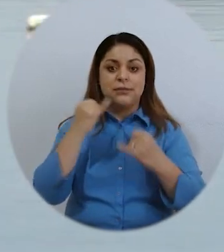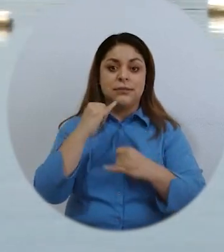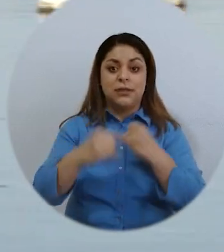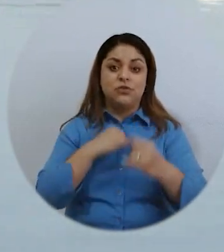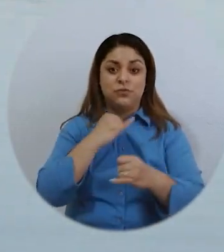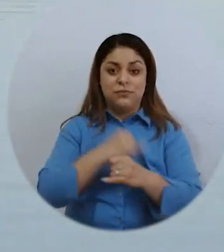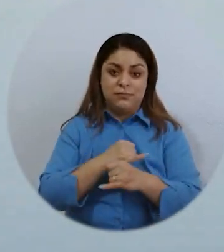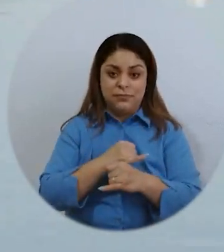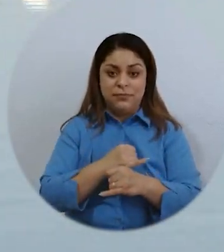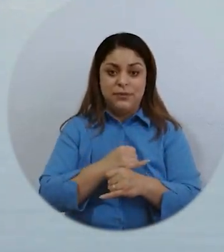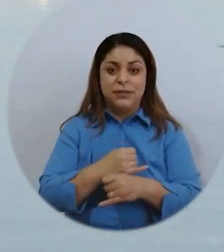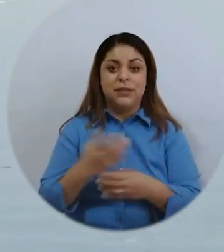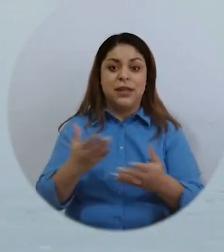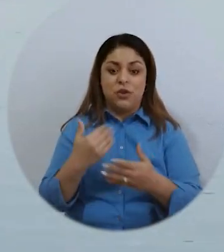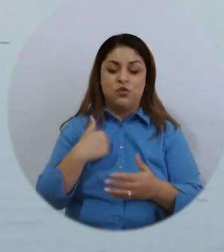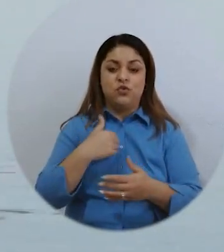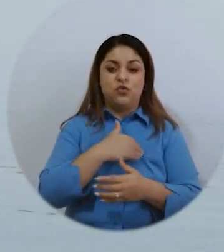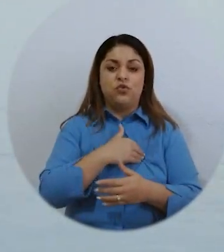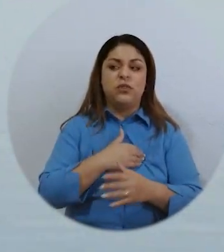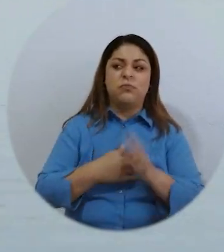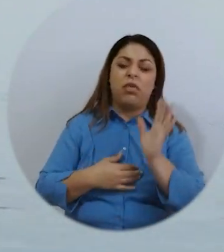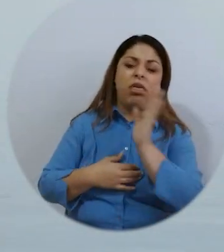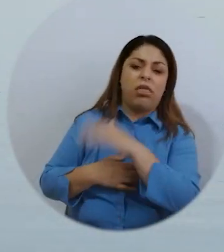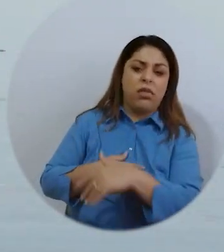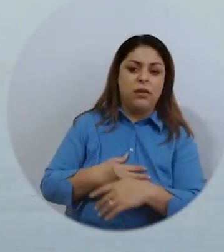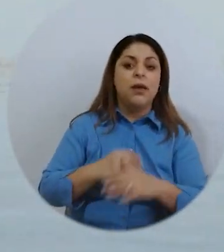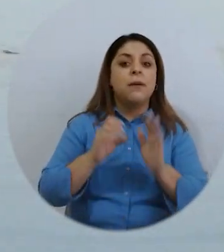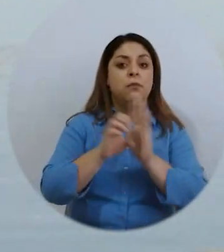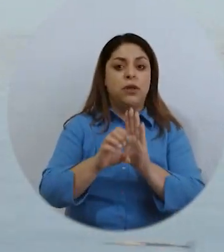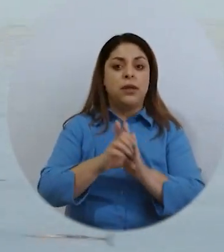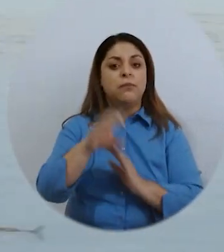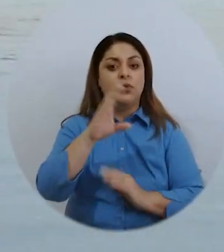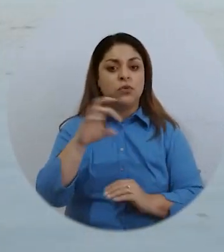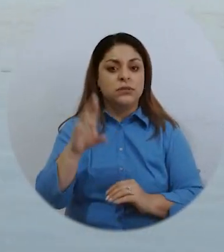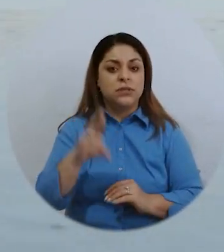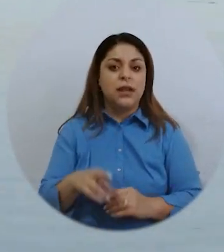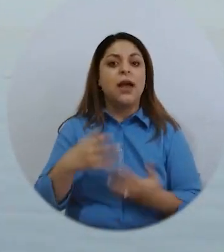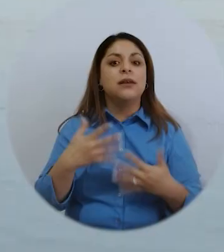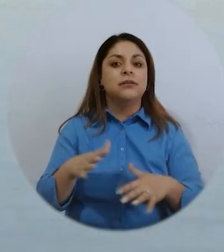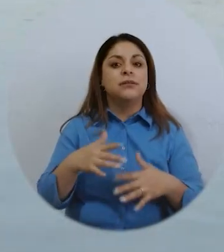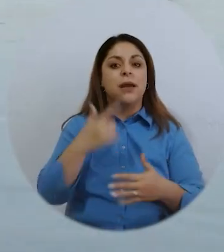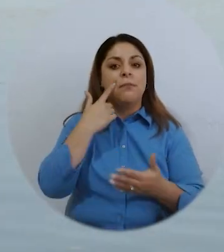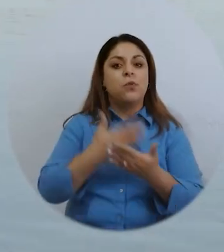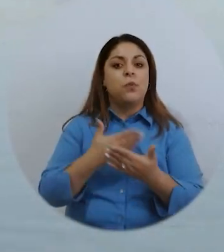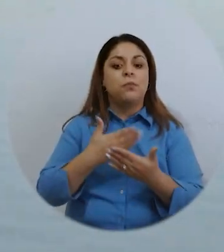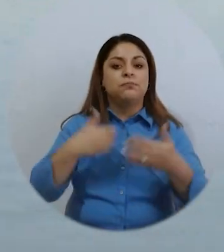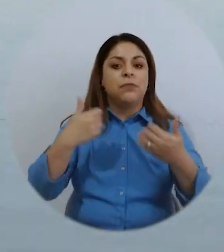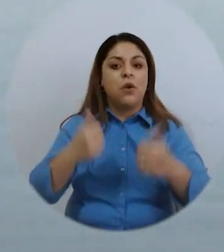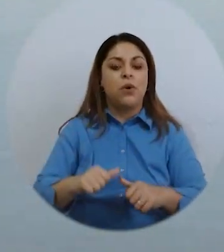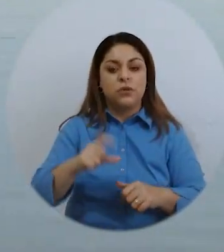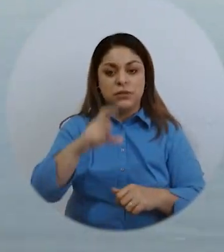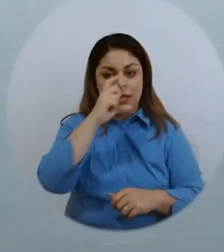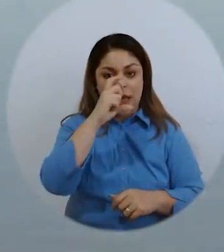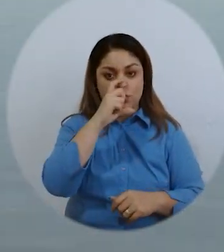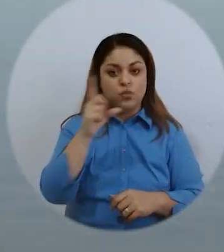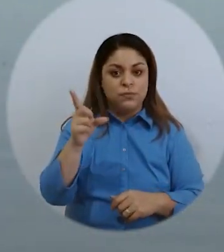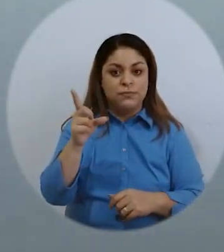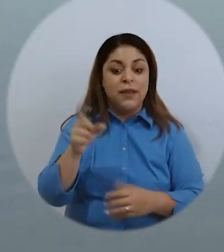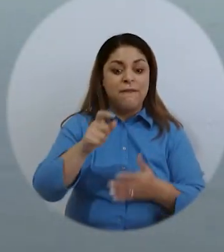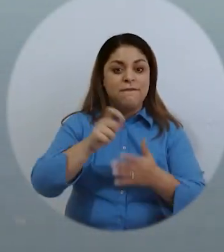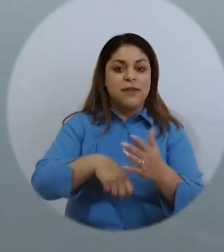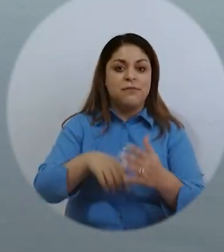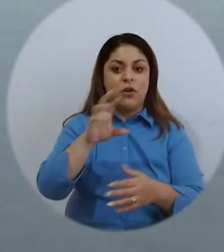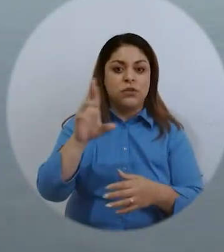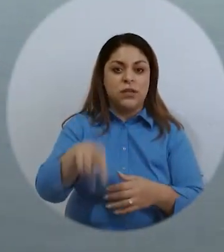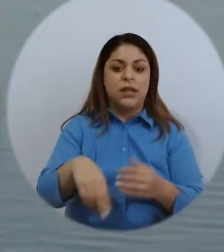iniciativas internacionales a las cuales le hemos dado la espalda. Por ejemplo, en Costa Rica aprobamos el Acuerdo de Escazú, Se firmó en